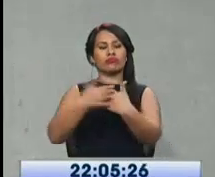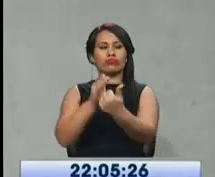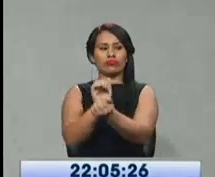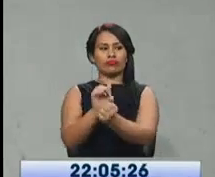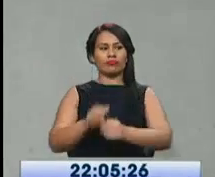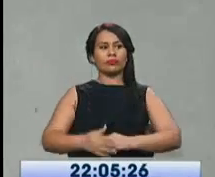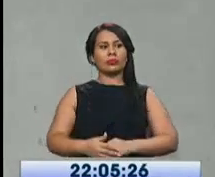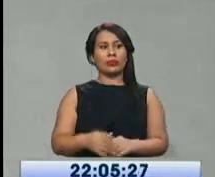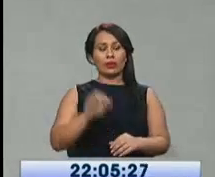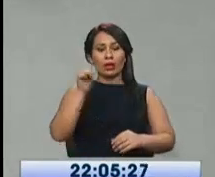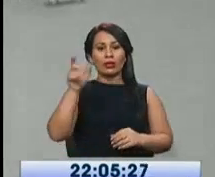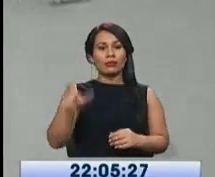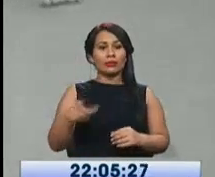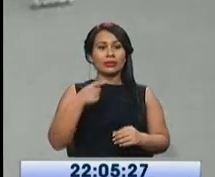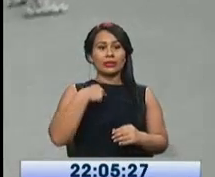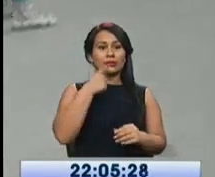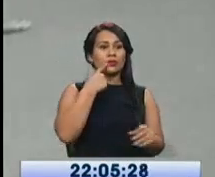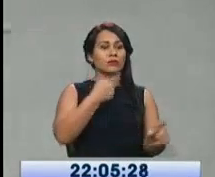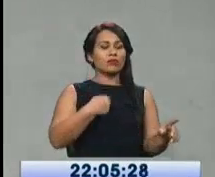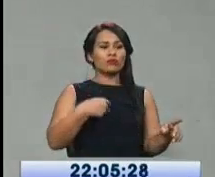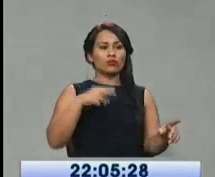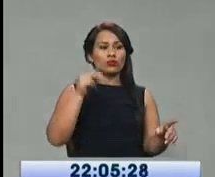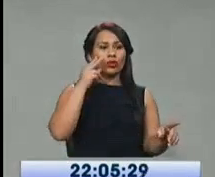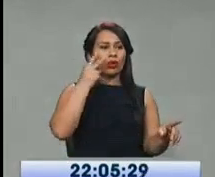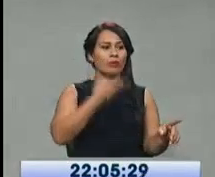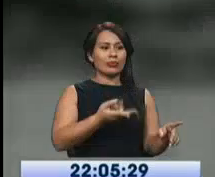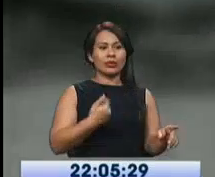vi el accidente, pero se oyó contra esa cosa aquí.